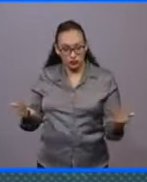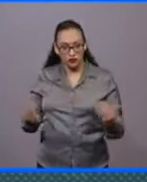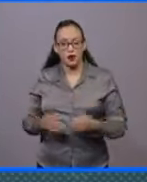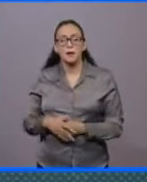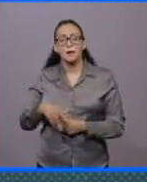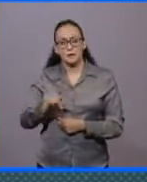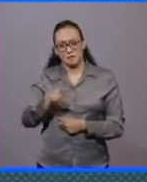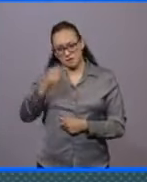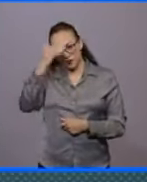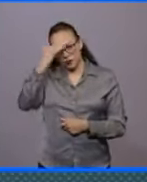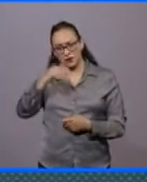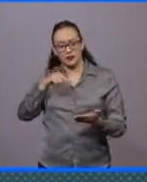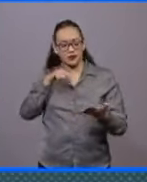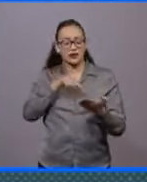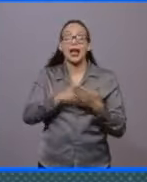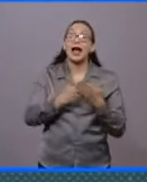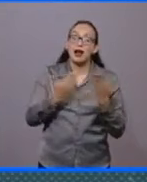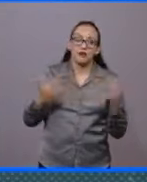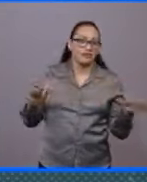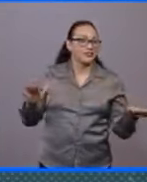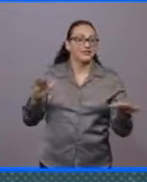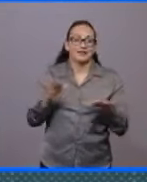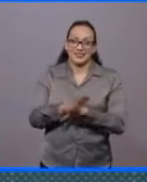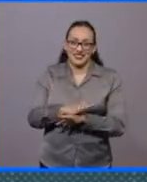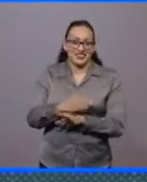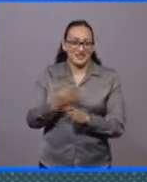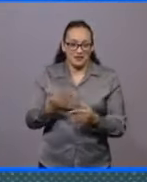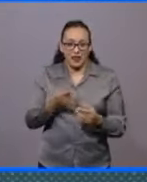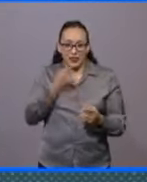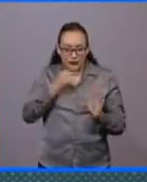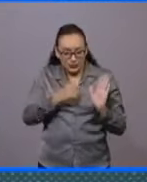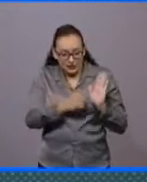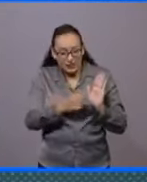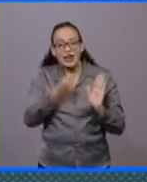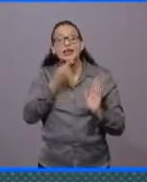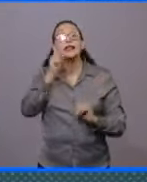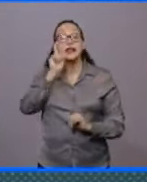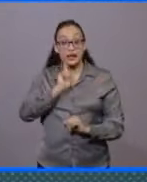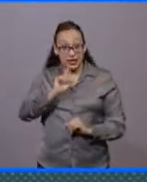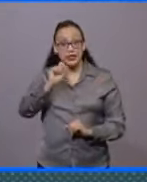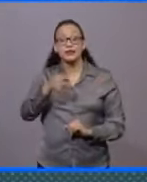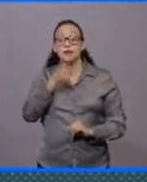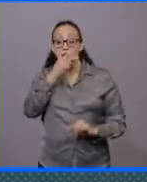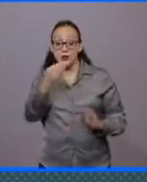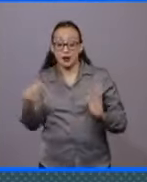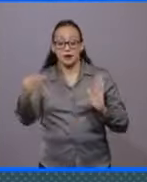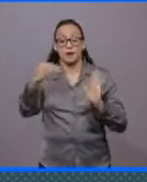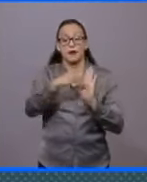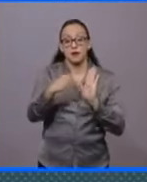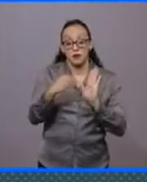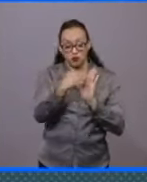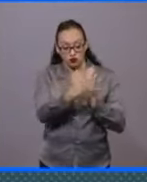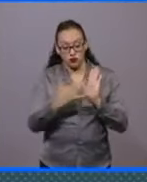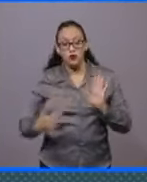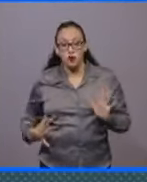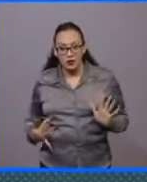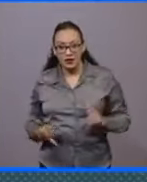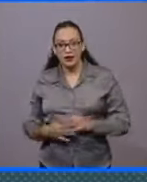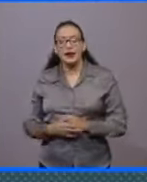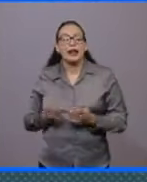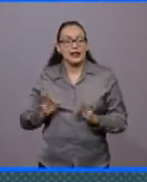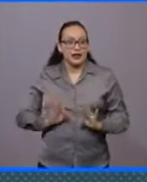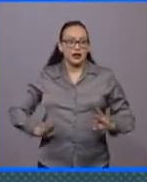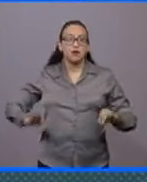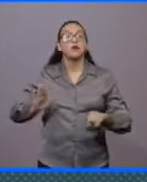que la agenda de género ha visto la necesidad de visibilizar a las niñas para que no queden englobadas, sino visibilizar